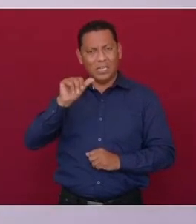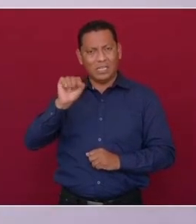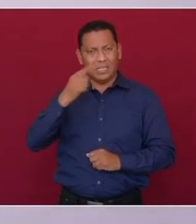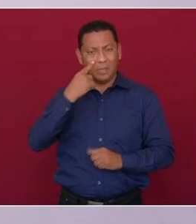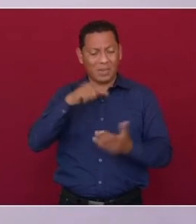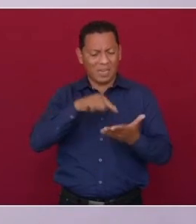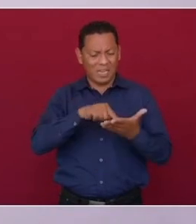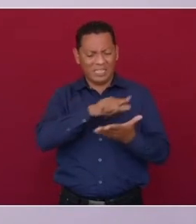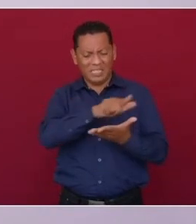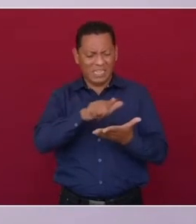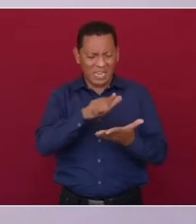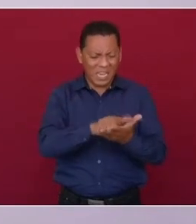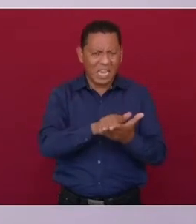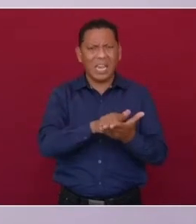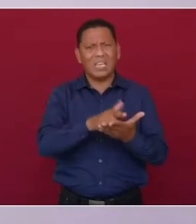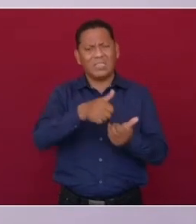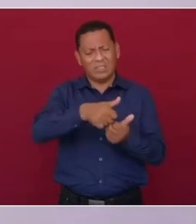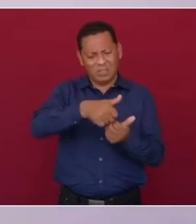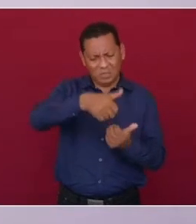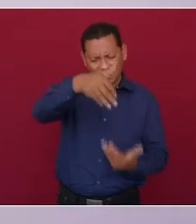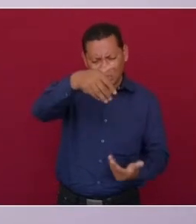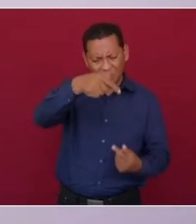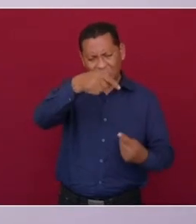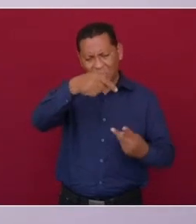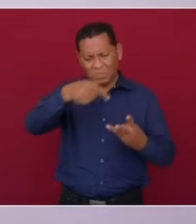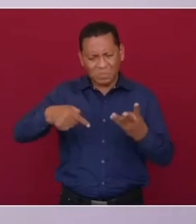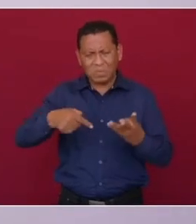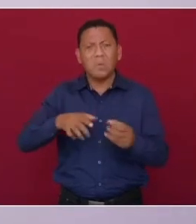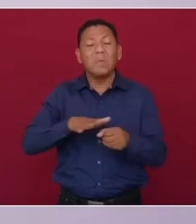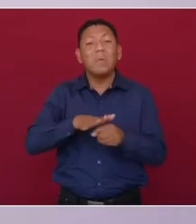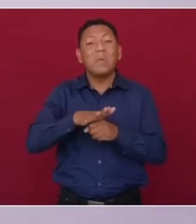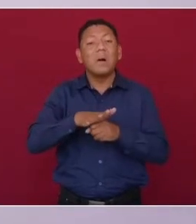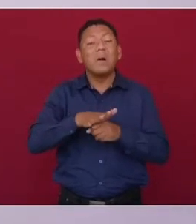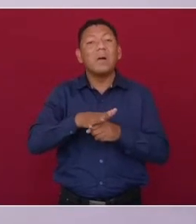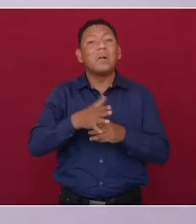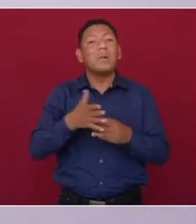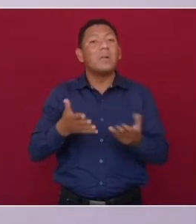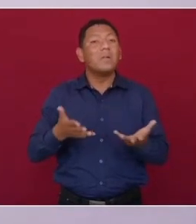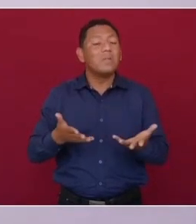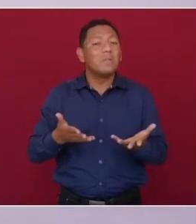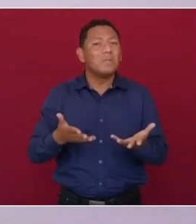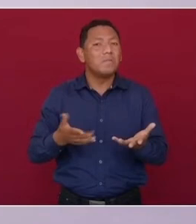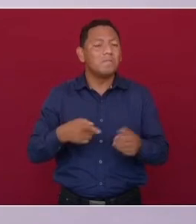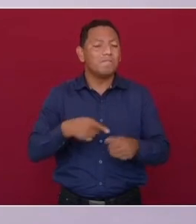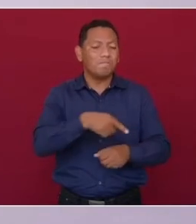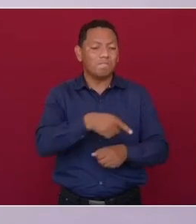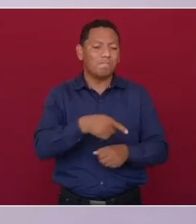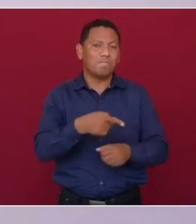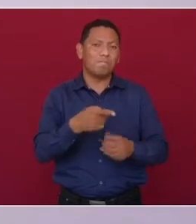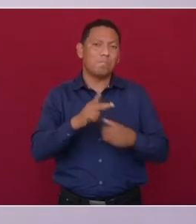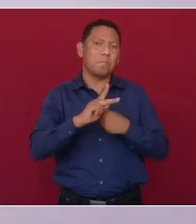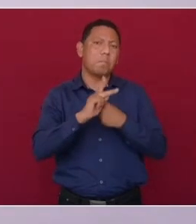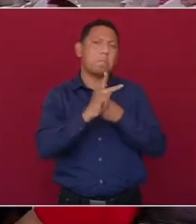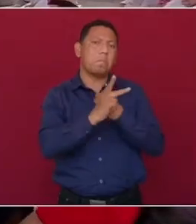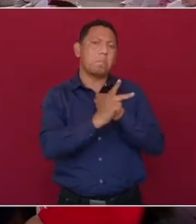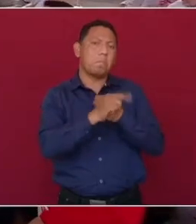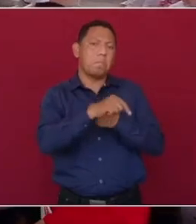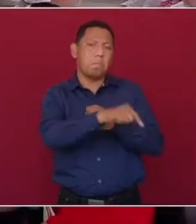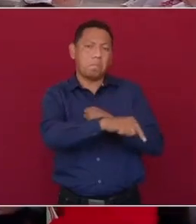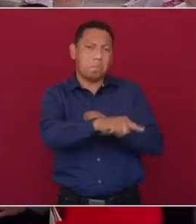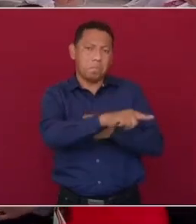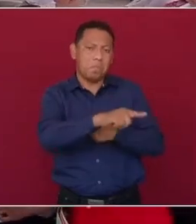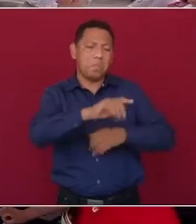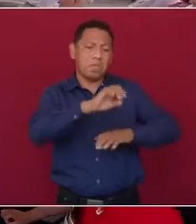las leyes y a la Constitución a las plantas de generación de empresas particulares, sobre